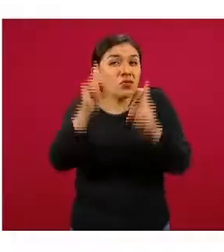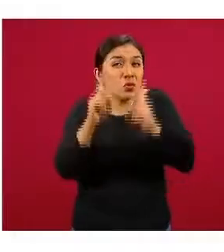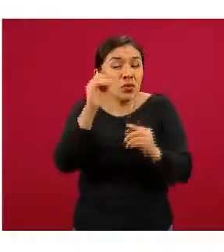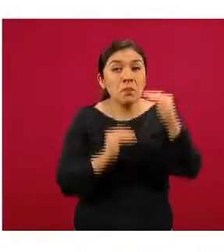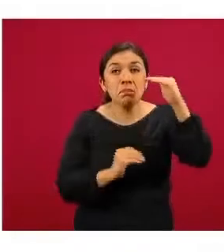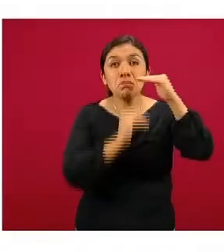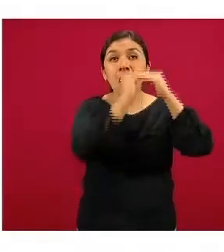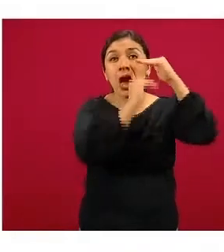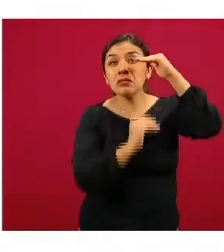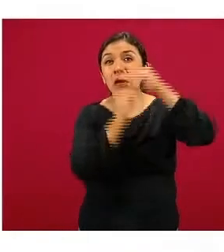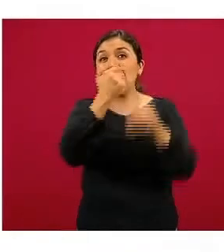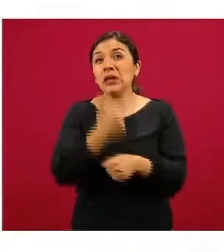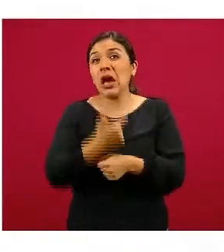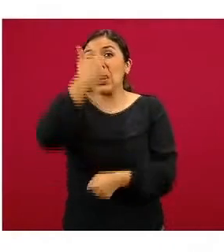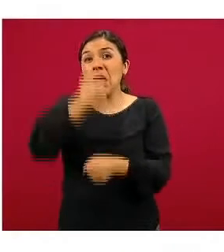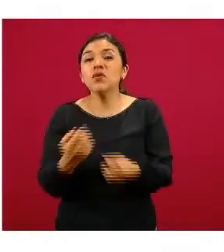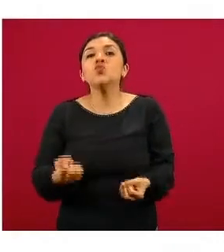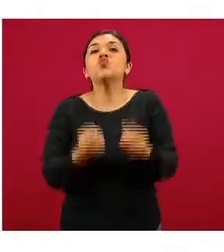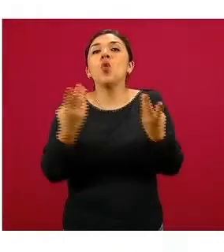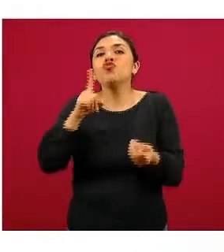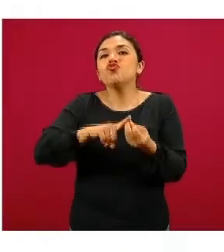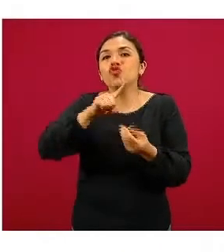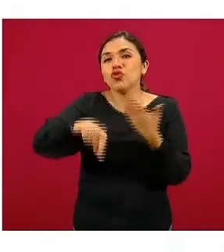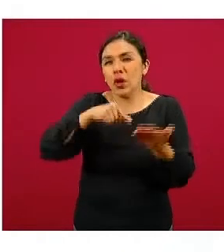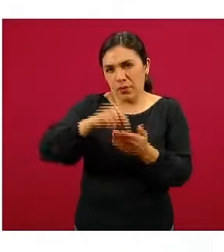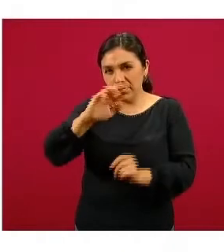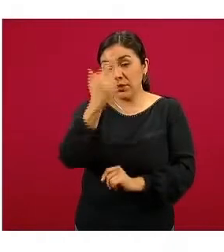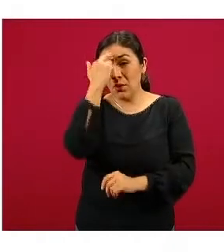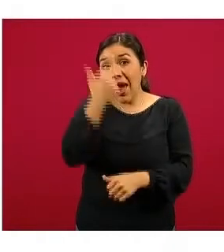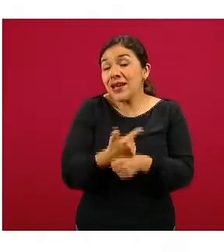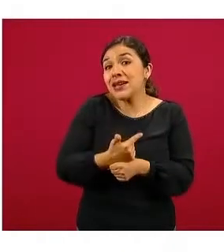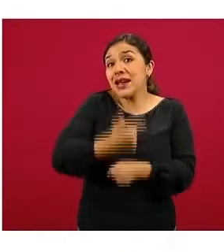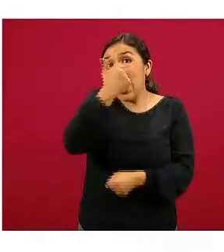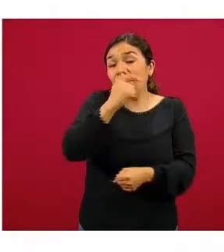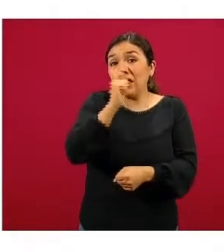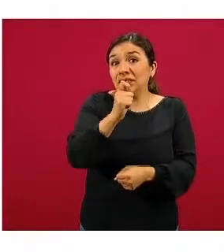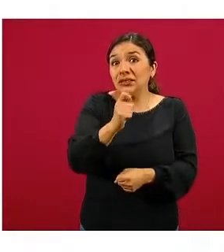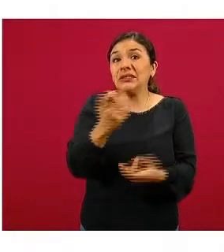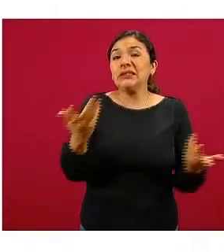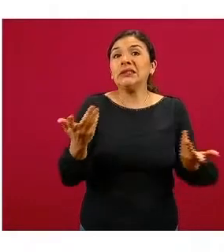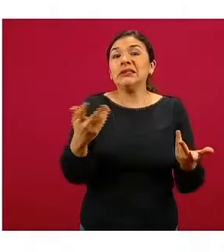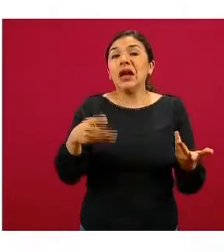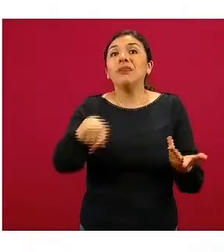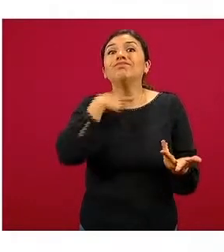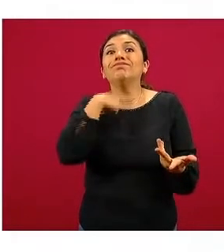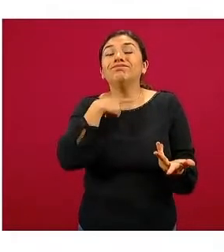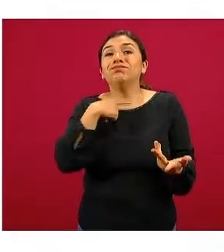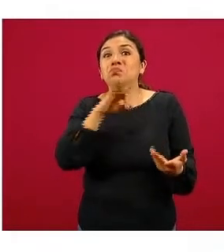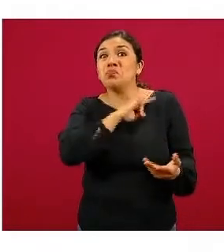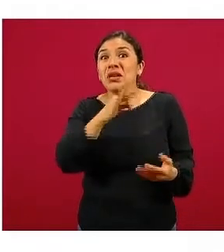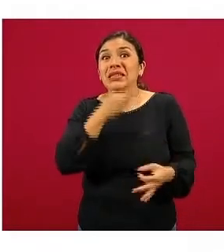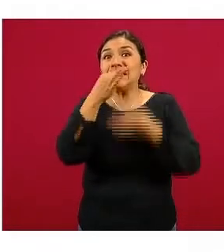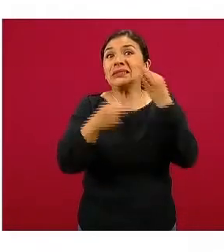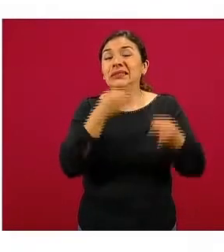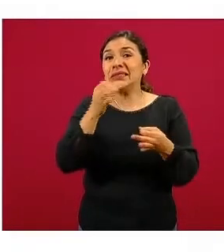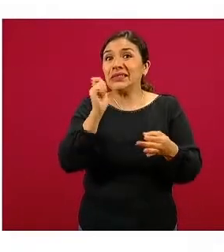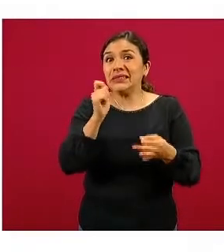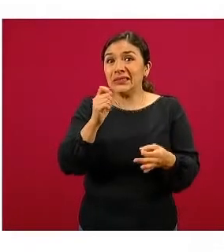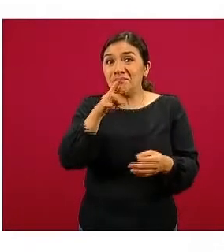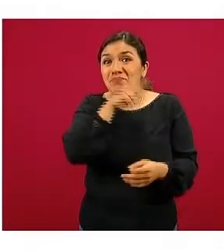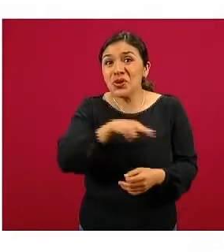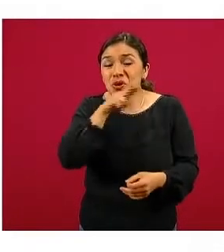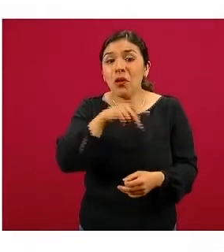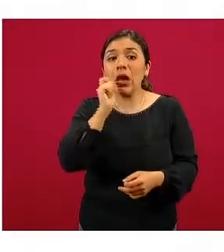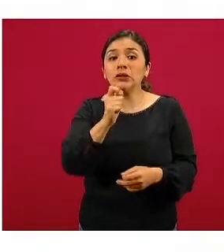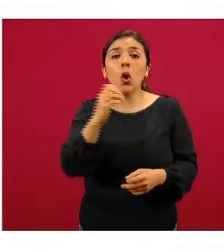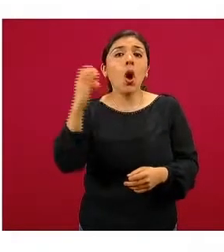de casos graves. Recordemos que los casos graves que presentan signos de alarma precisamente ocupan estas